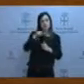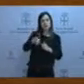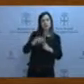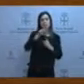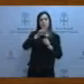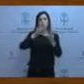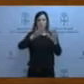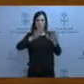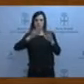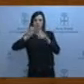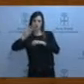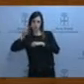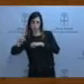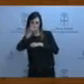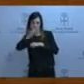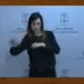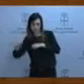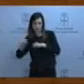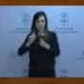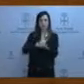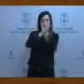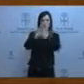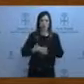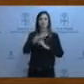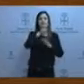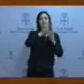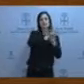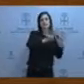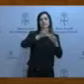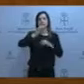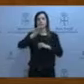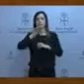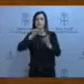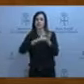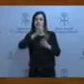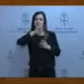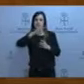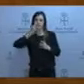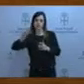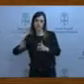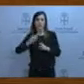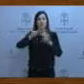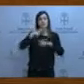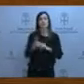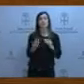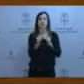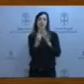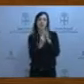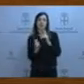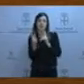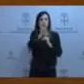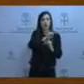de 7.034. De menos 4.133, 7.034. Aumentan el dato en 2.901 personas. Primer